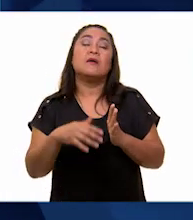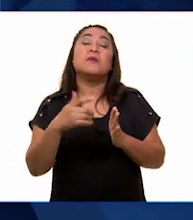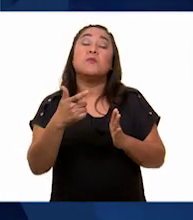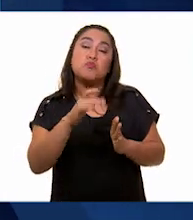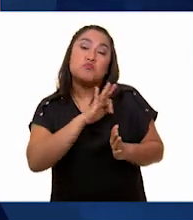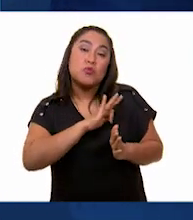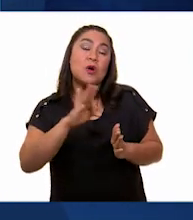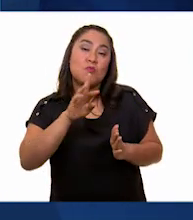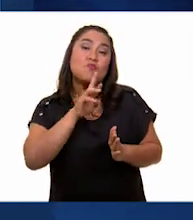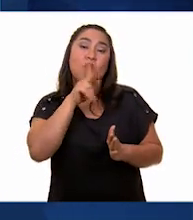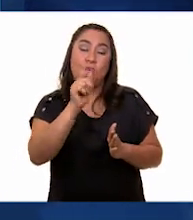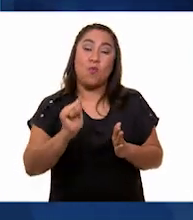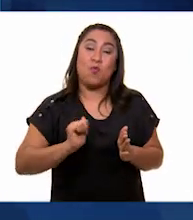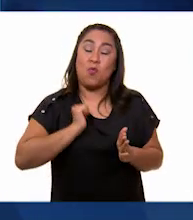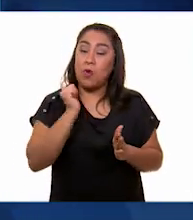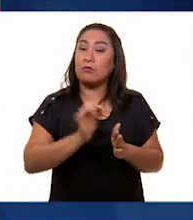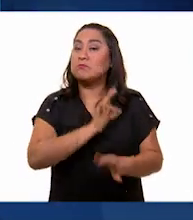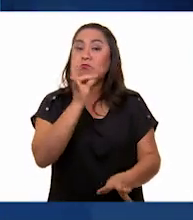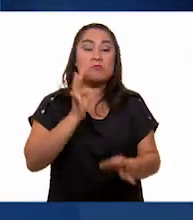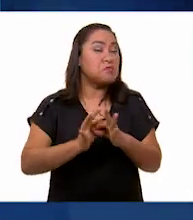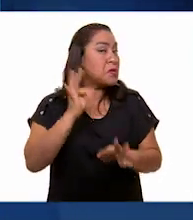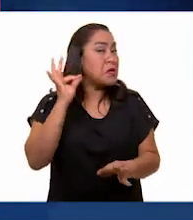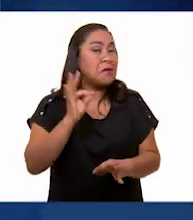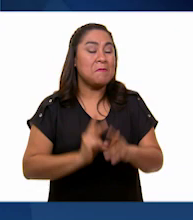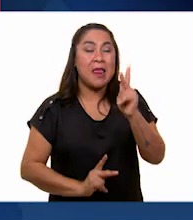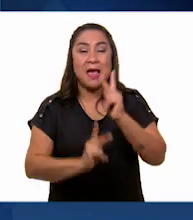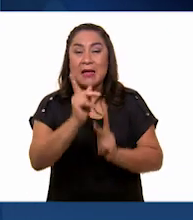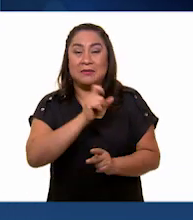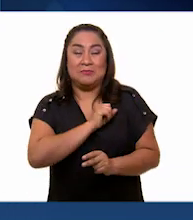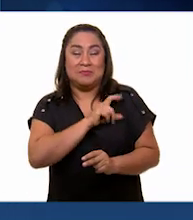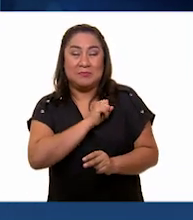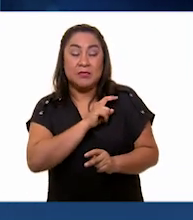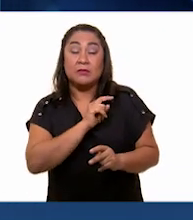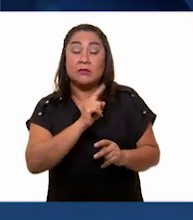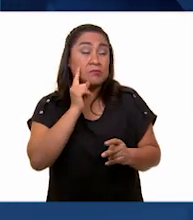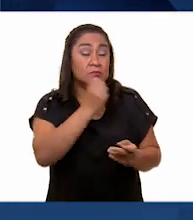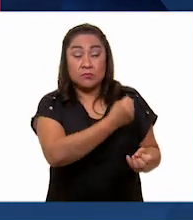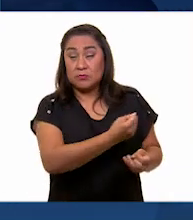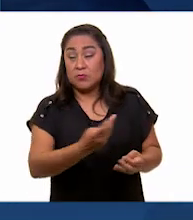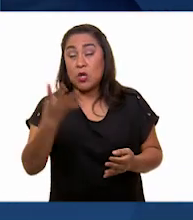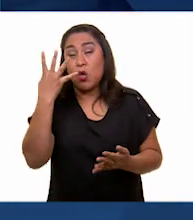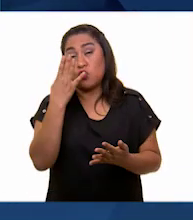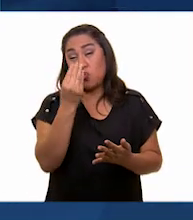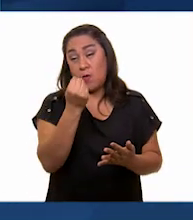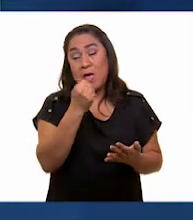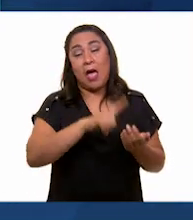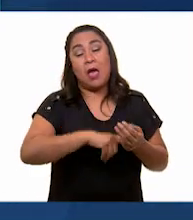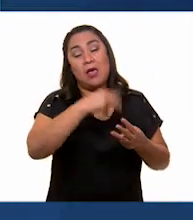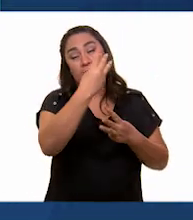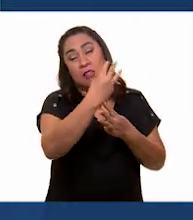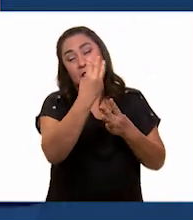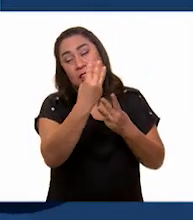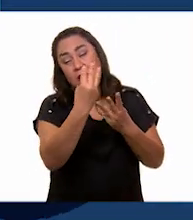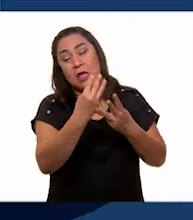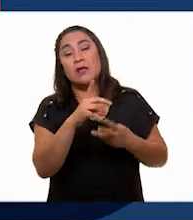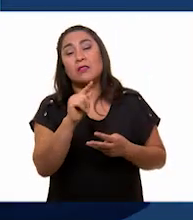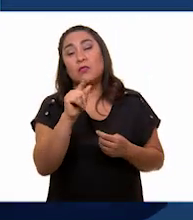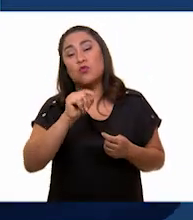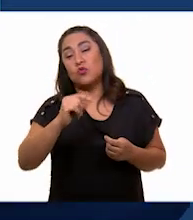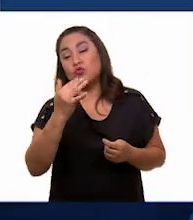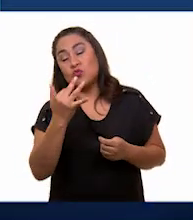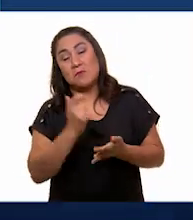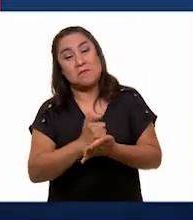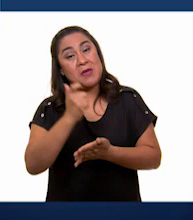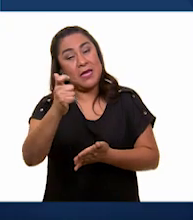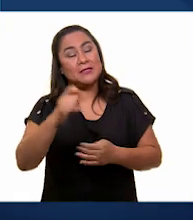te conviene aún más, porque no te sobrarán plantas si les compramos 9 paquetes de 3 cactus por 70.50. Gracias,